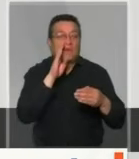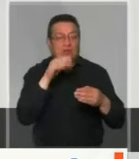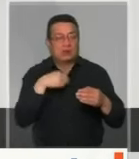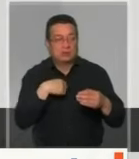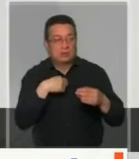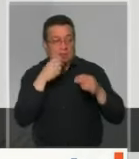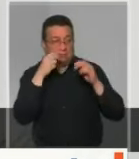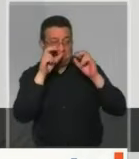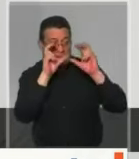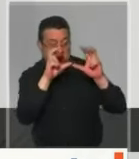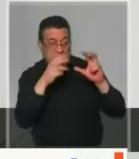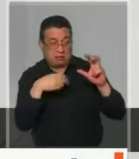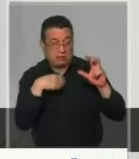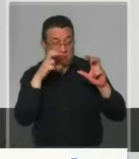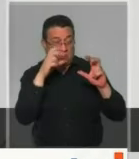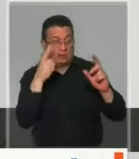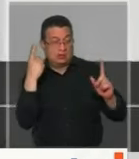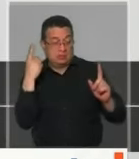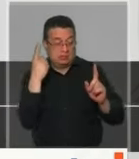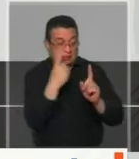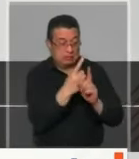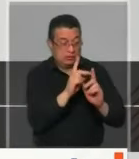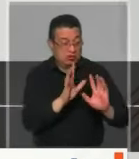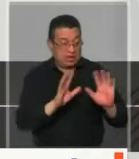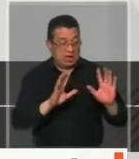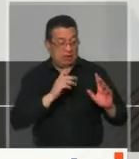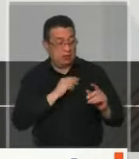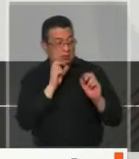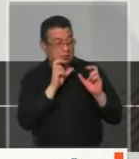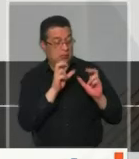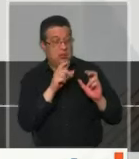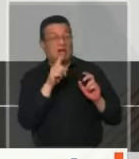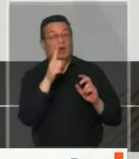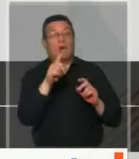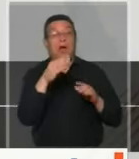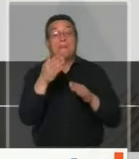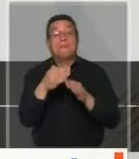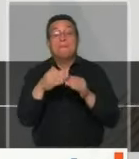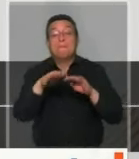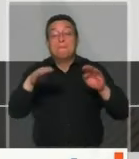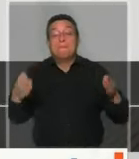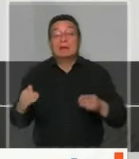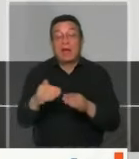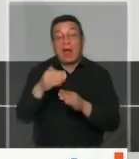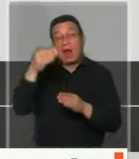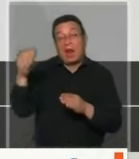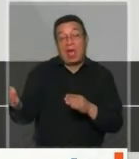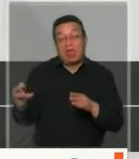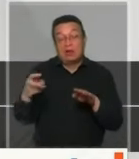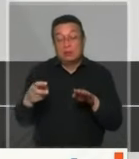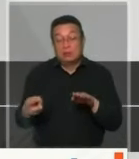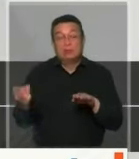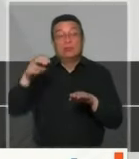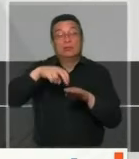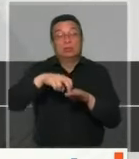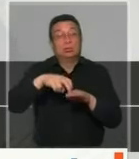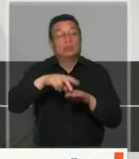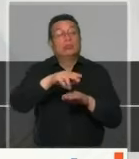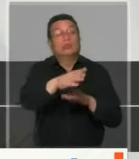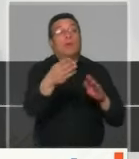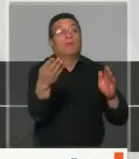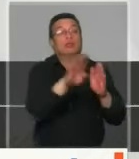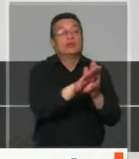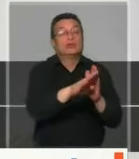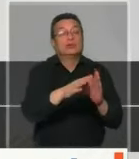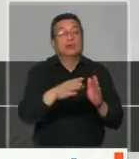de que nadie la cerrara y alguien de la mesa de al lado se paró y cerró la puerta del baño. Yo